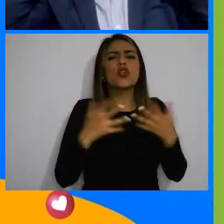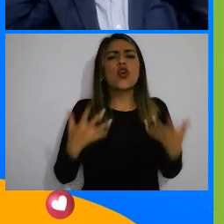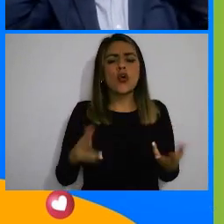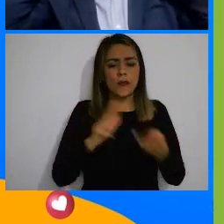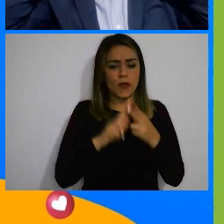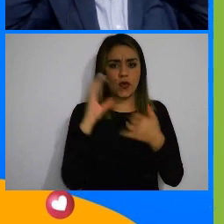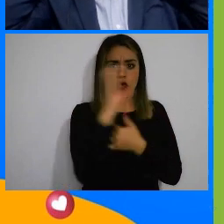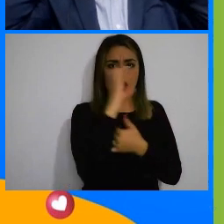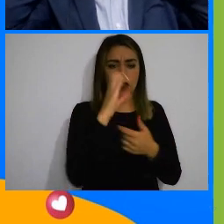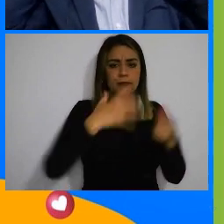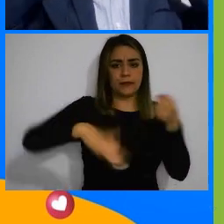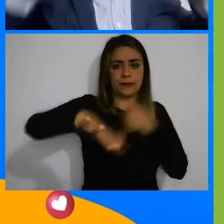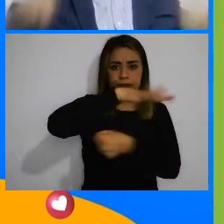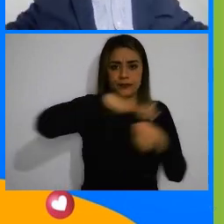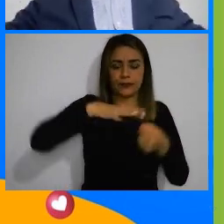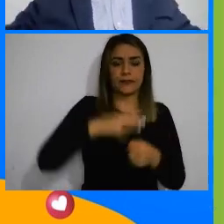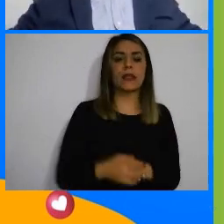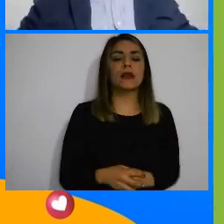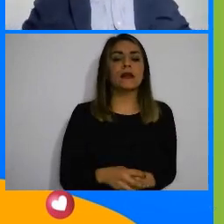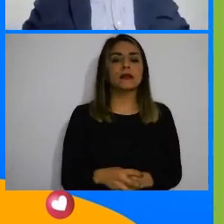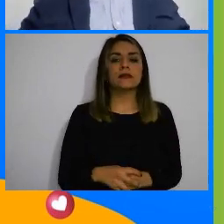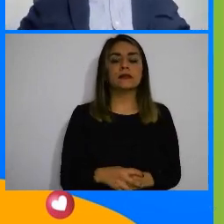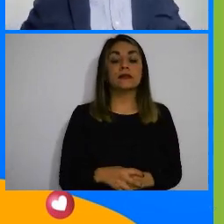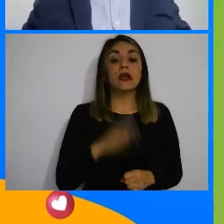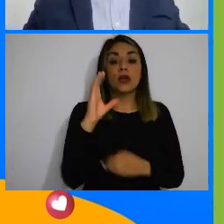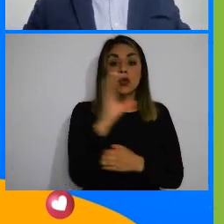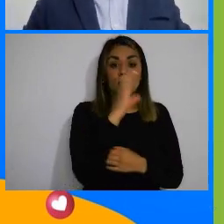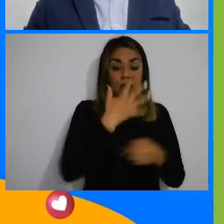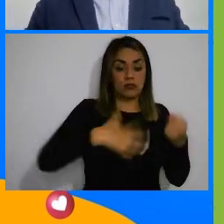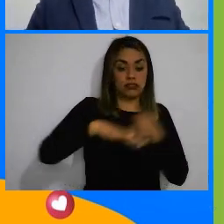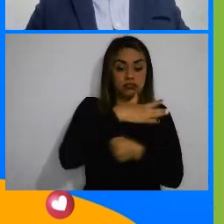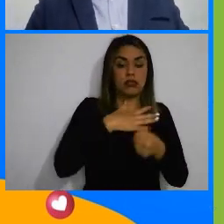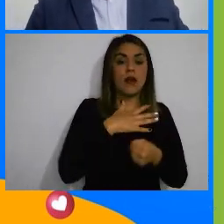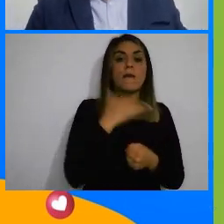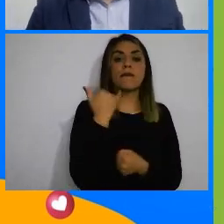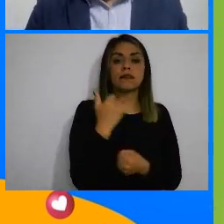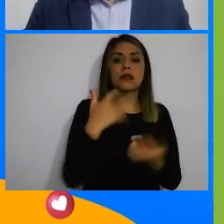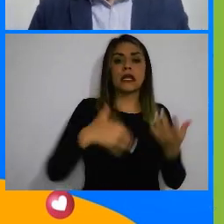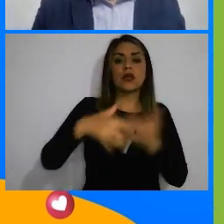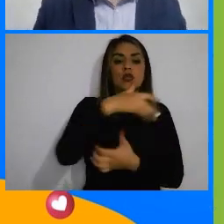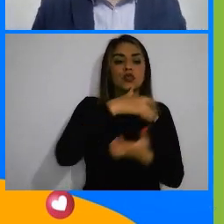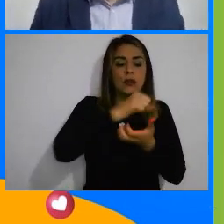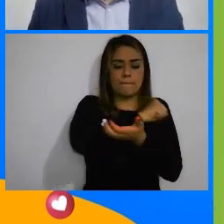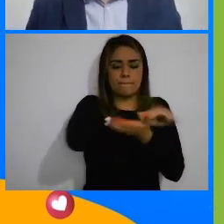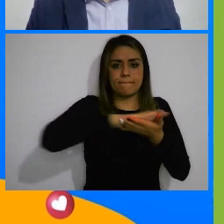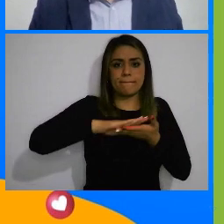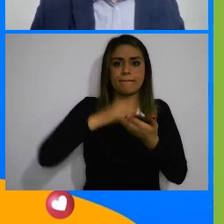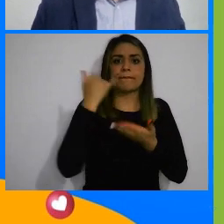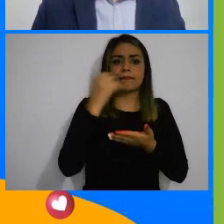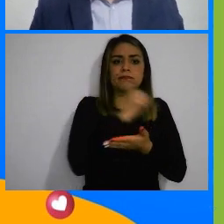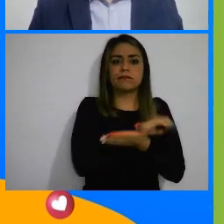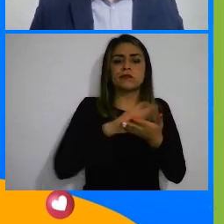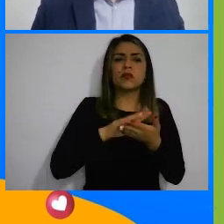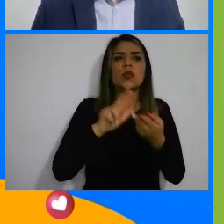Colombia y Cundinamarca. En Colombia y Cundinamarca nosotros tenemos ecosistemas de llanuras, ecosistemas de